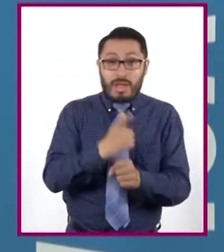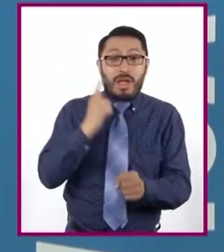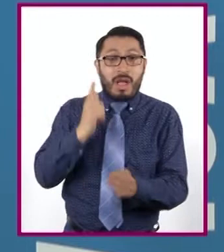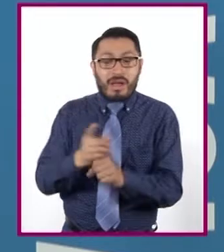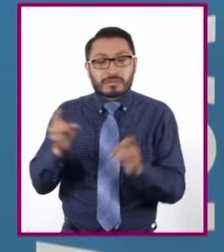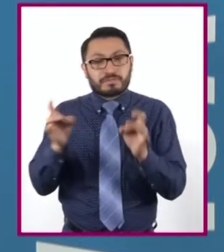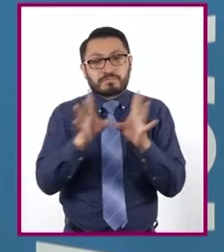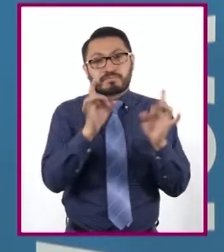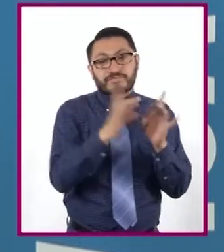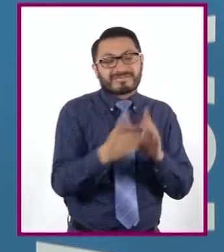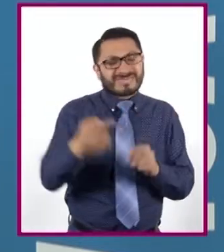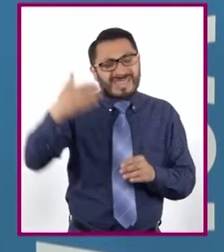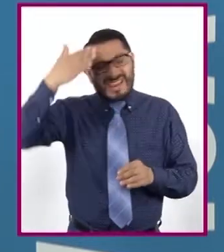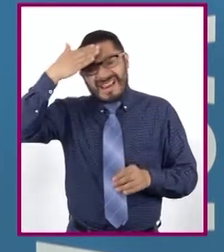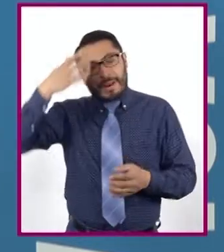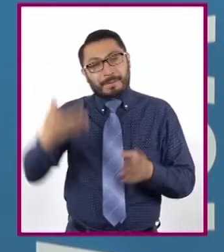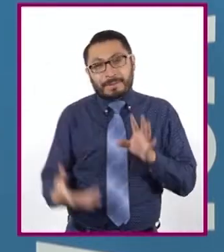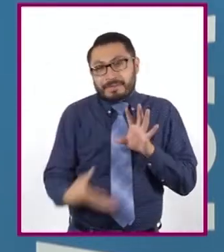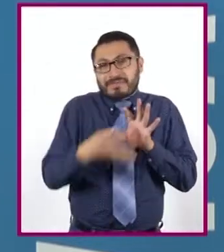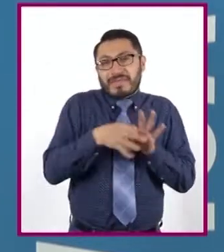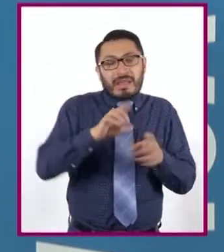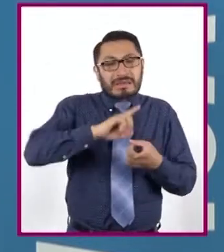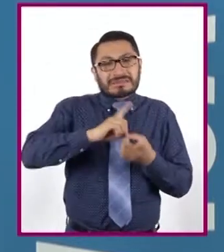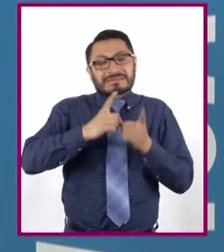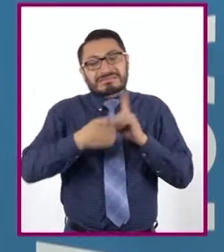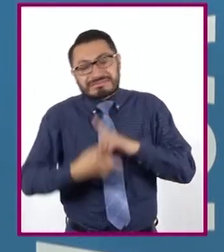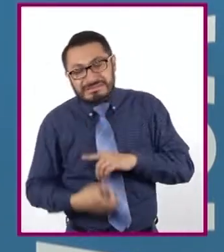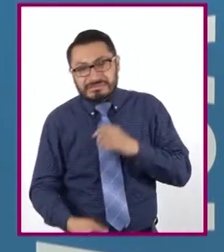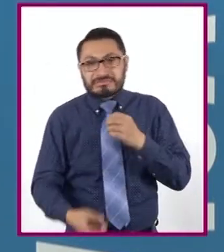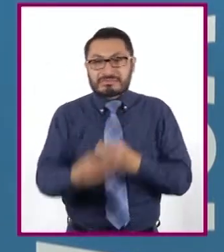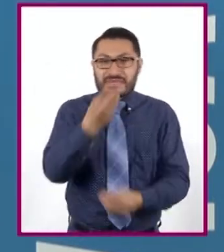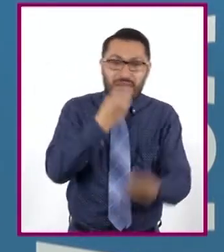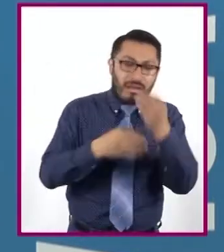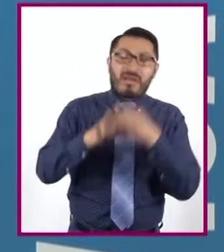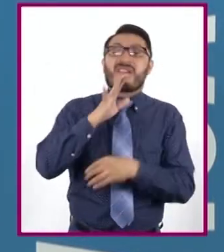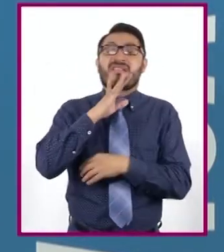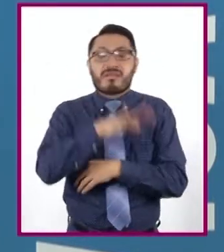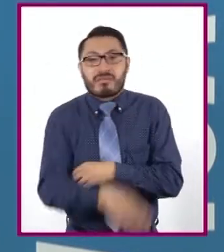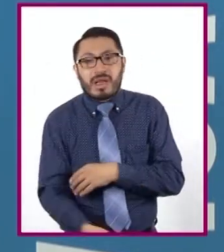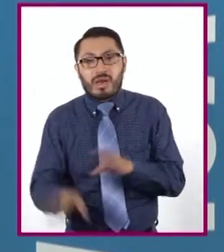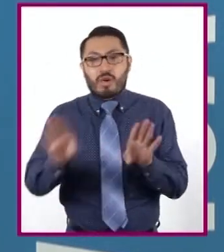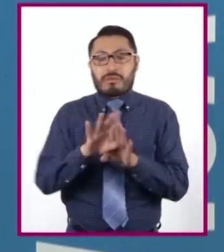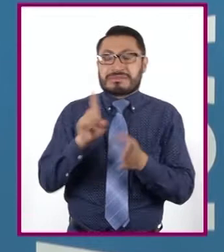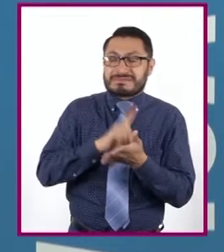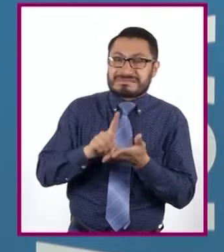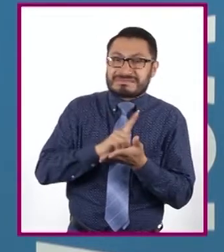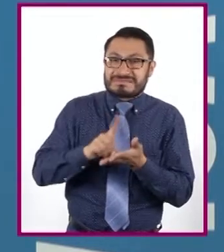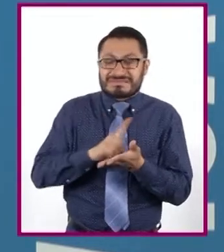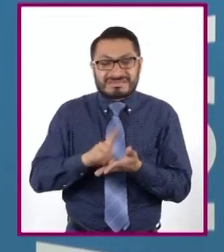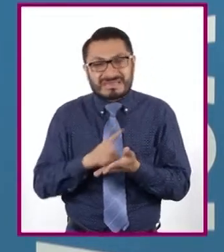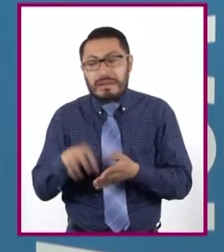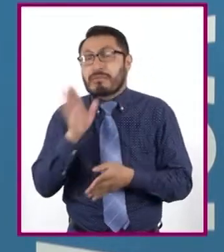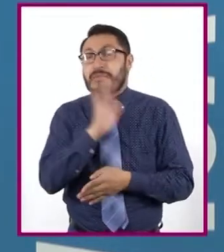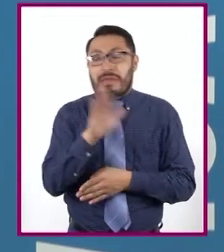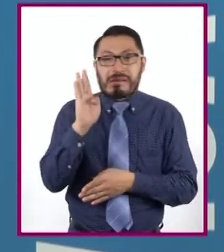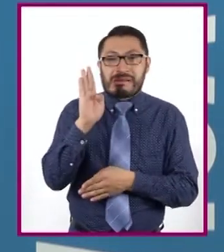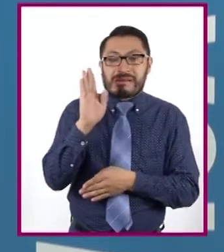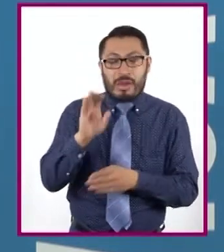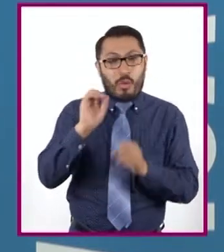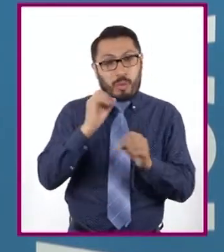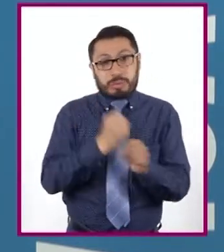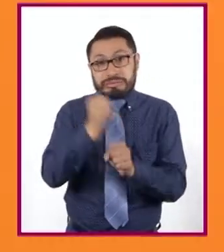mentales asociados a la depresión, problemas alimentarios, consumo de sustancias adictivas y violencia en